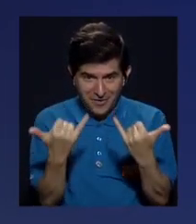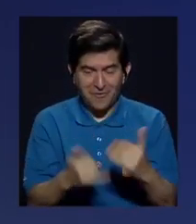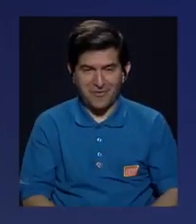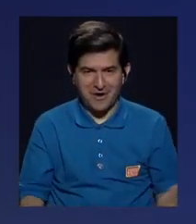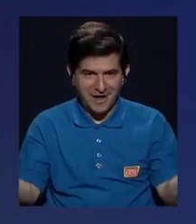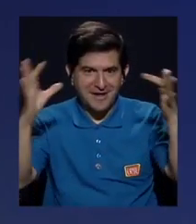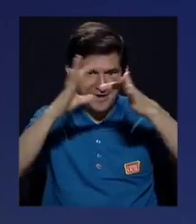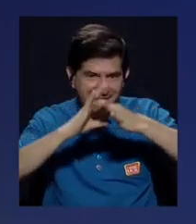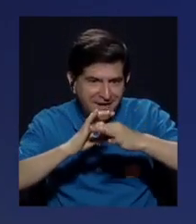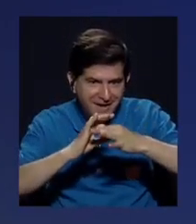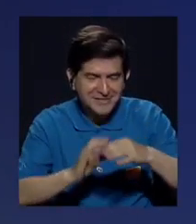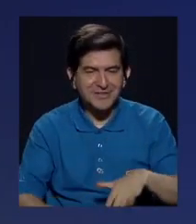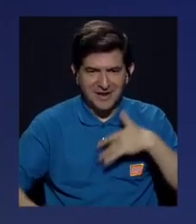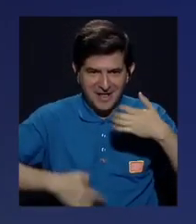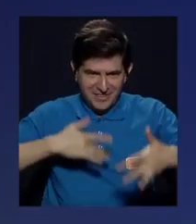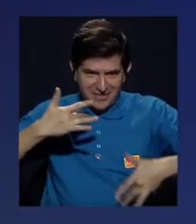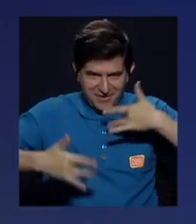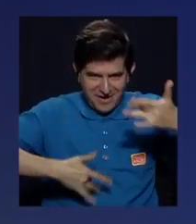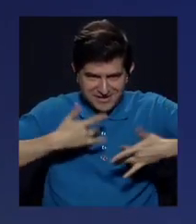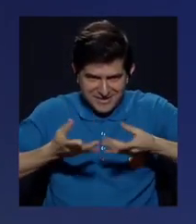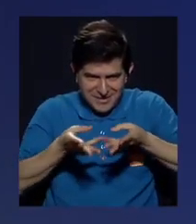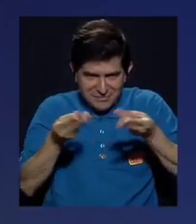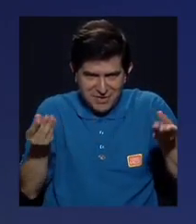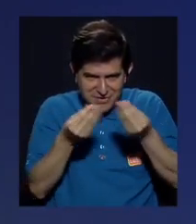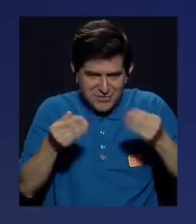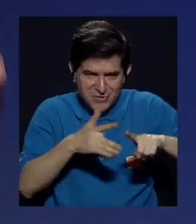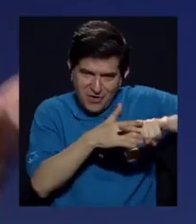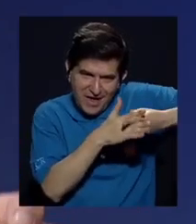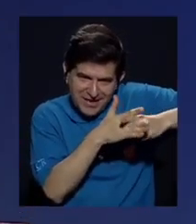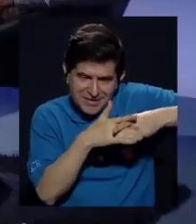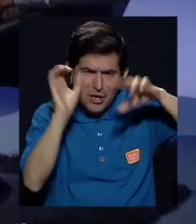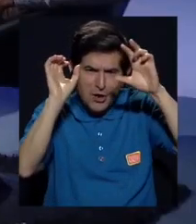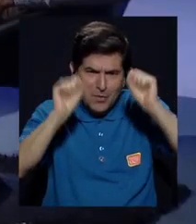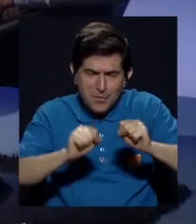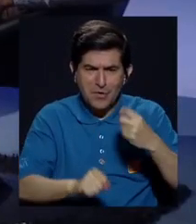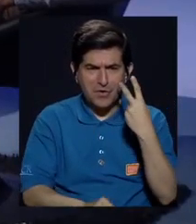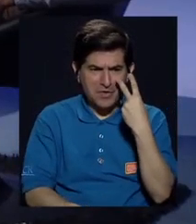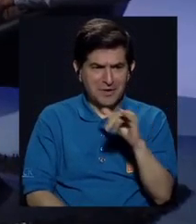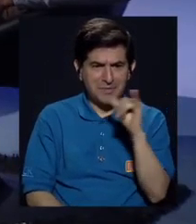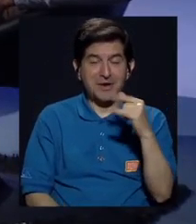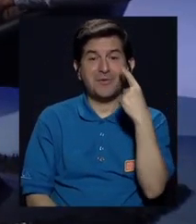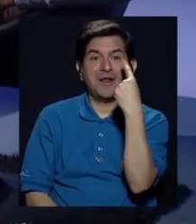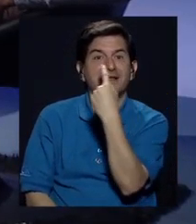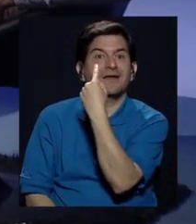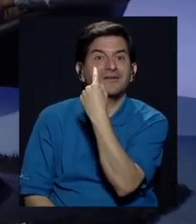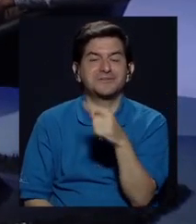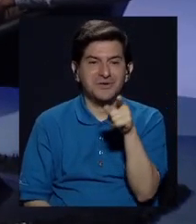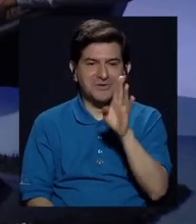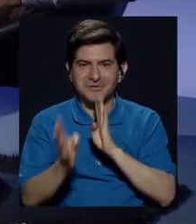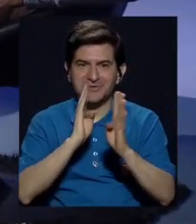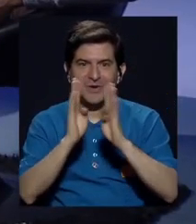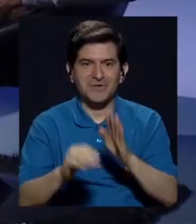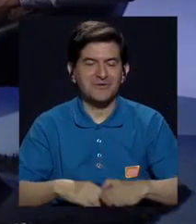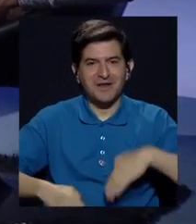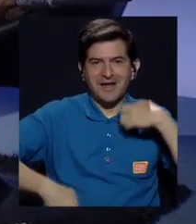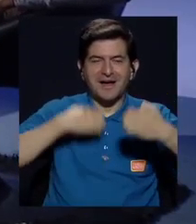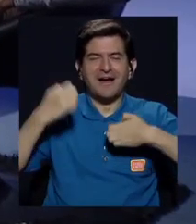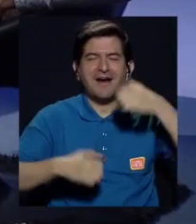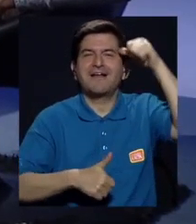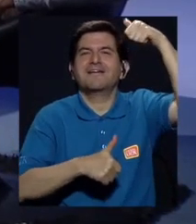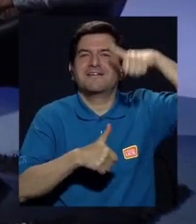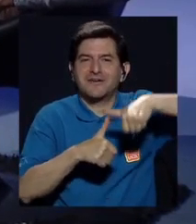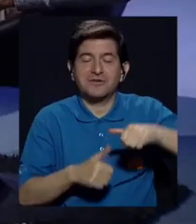tienen que ver con los sentimientos que produce, en este caso el instrumento, se podían ver perfectamente en los ojos de ella ahora cuando ella emocionalmente se